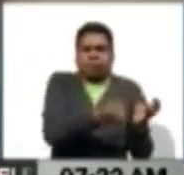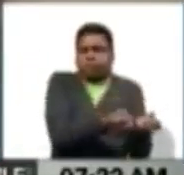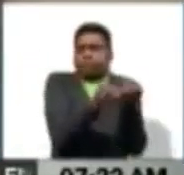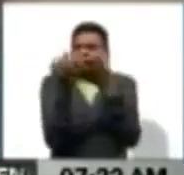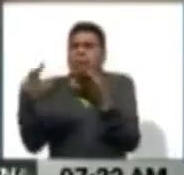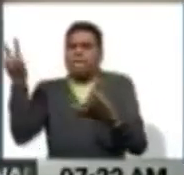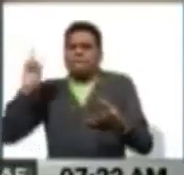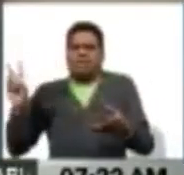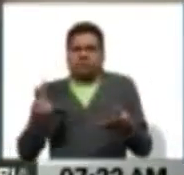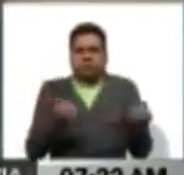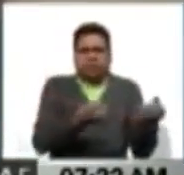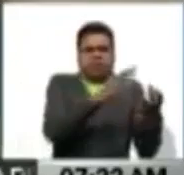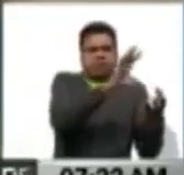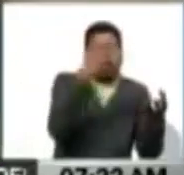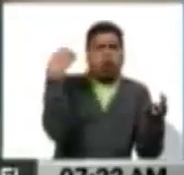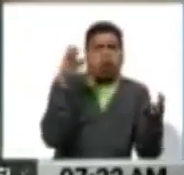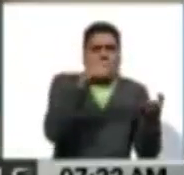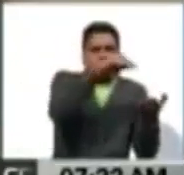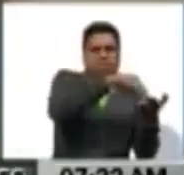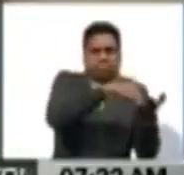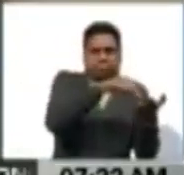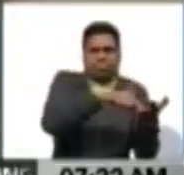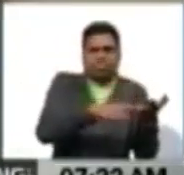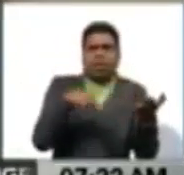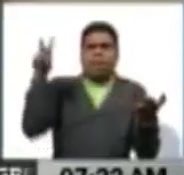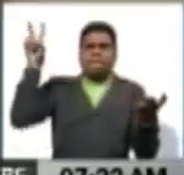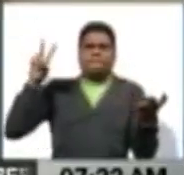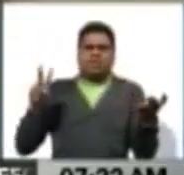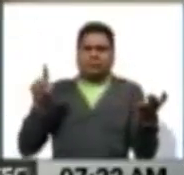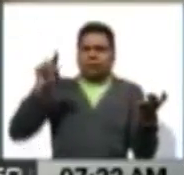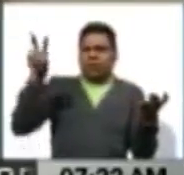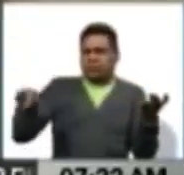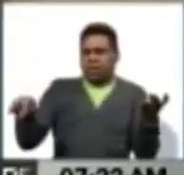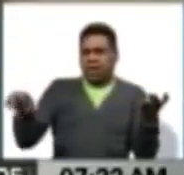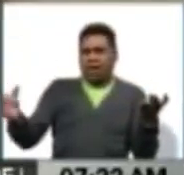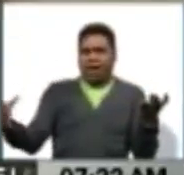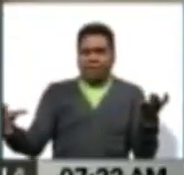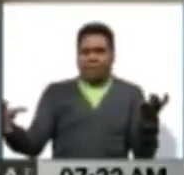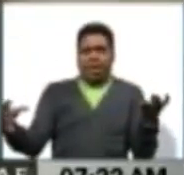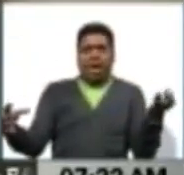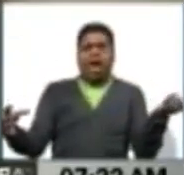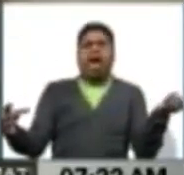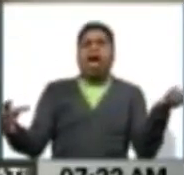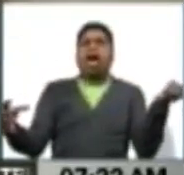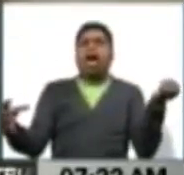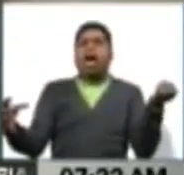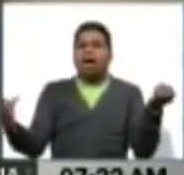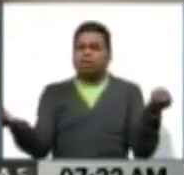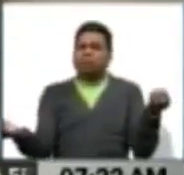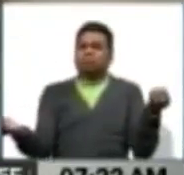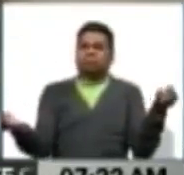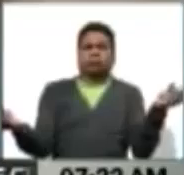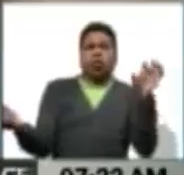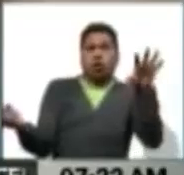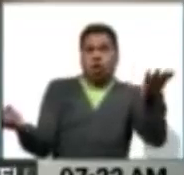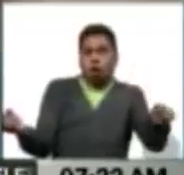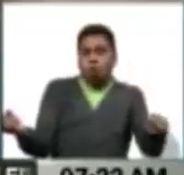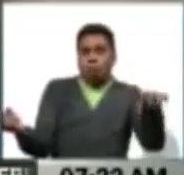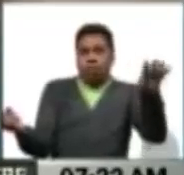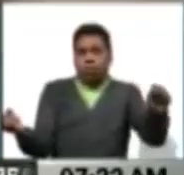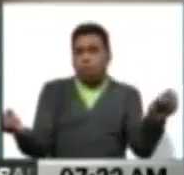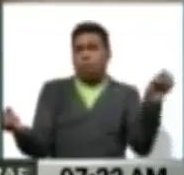que inviertan todo su dinero, pero que inviertan parte de ese dinero que generan al exterior para solventar momentáneamente, podemos decirlo de esa